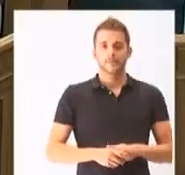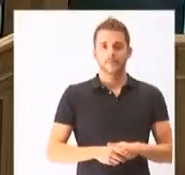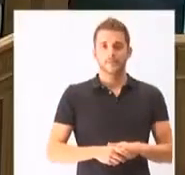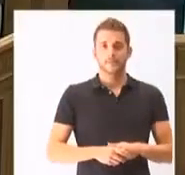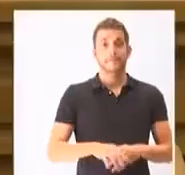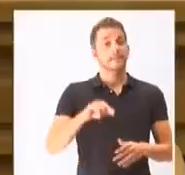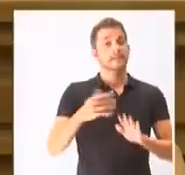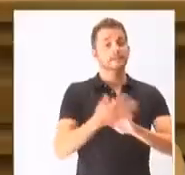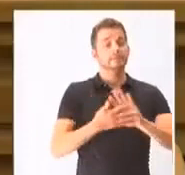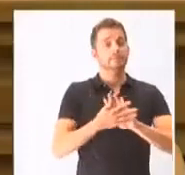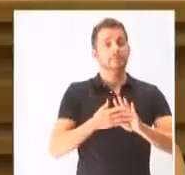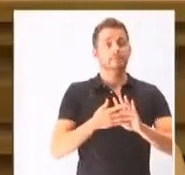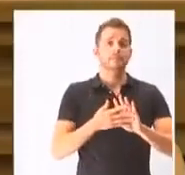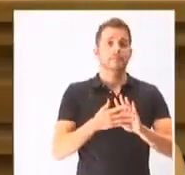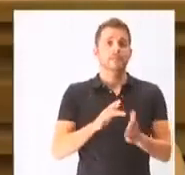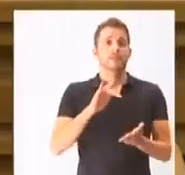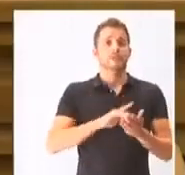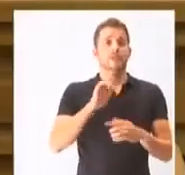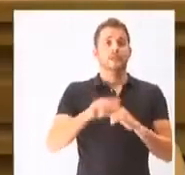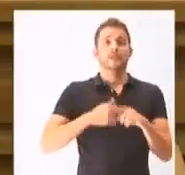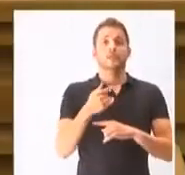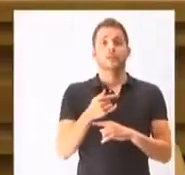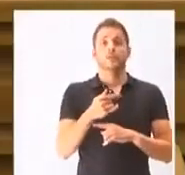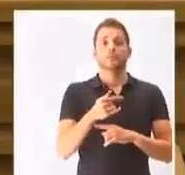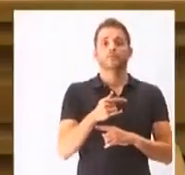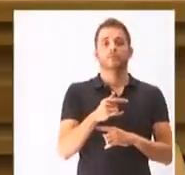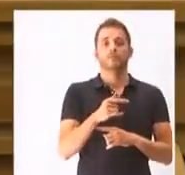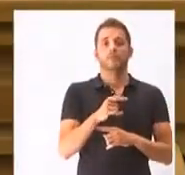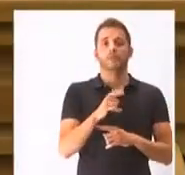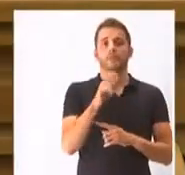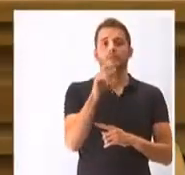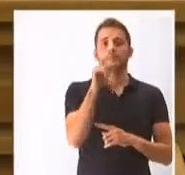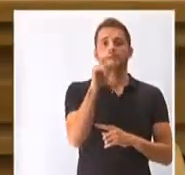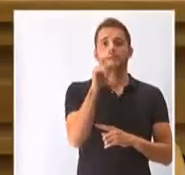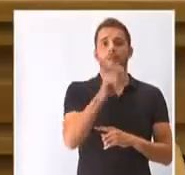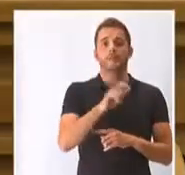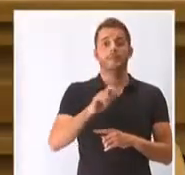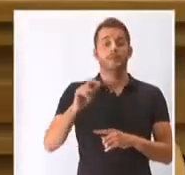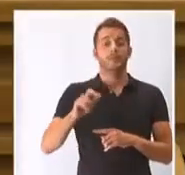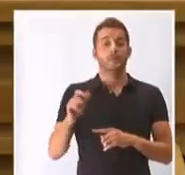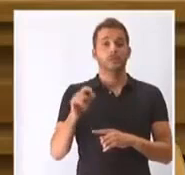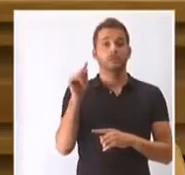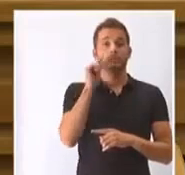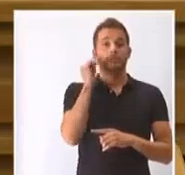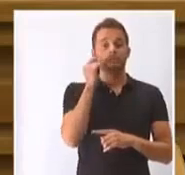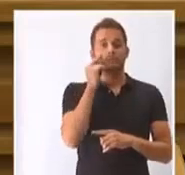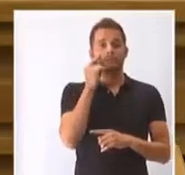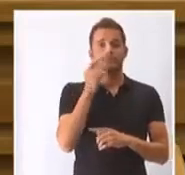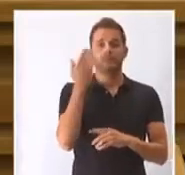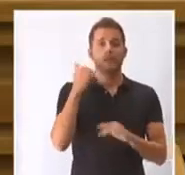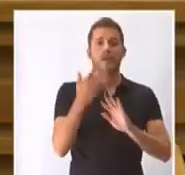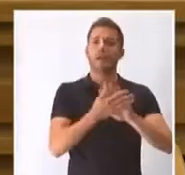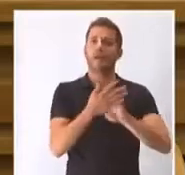este es un debate que luego cuando uno identifica a los que más a los que más así hablaban con la